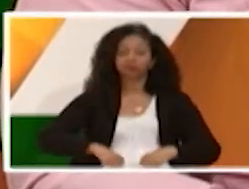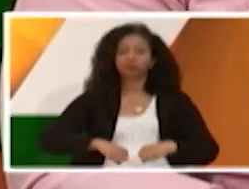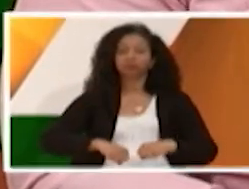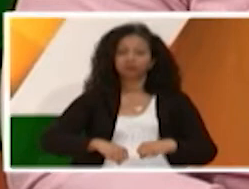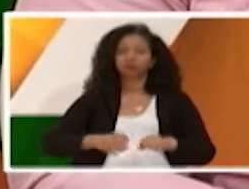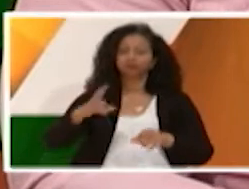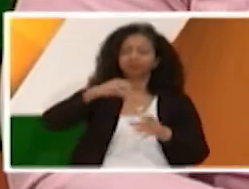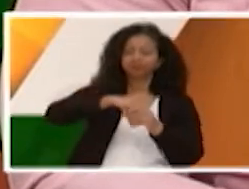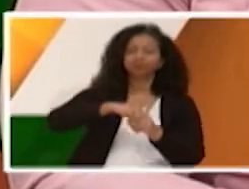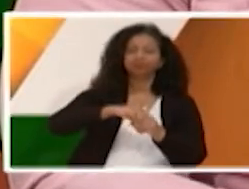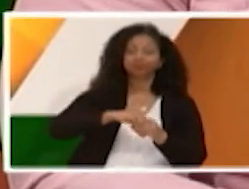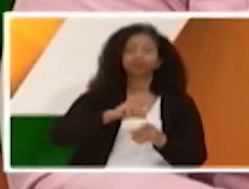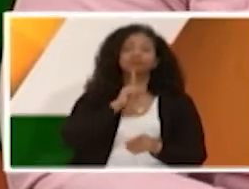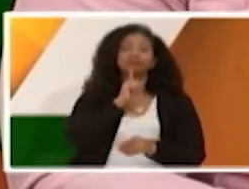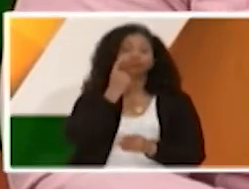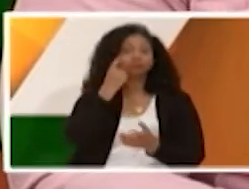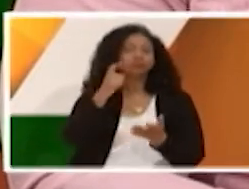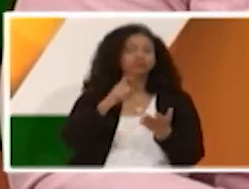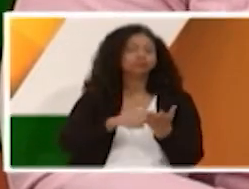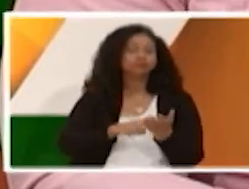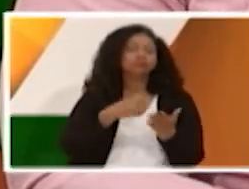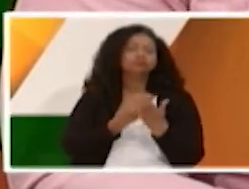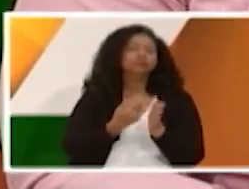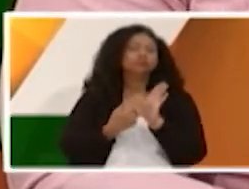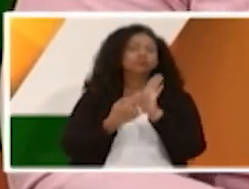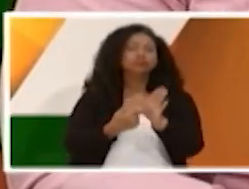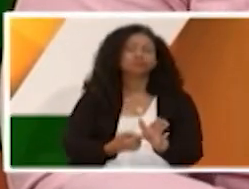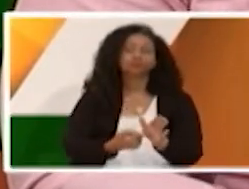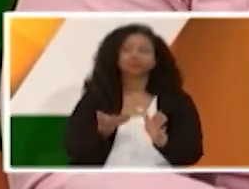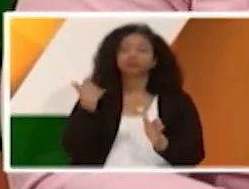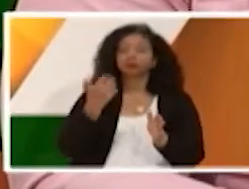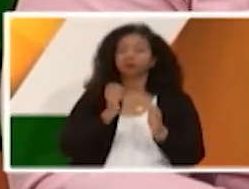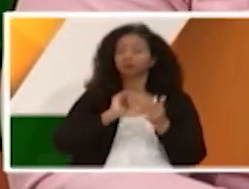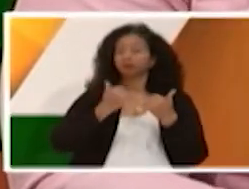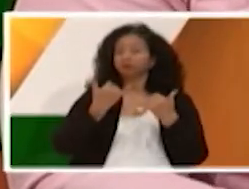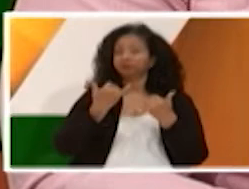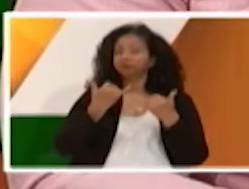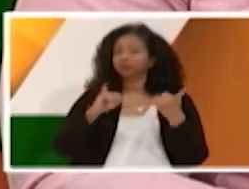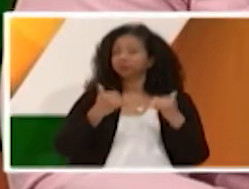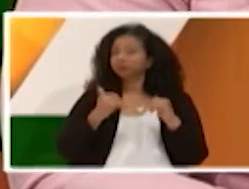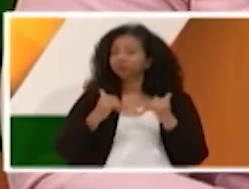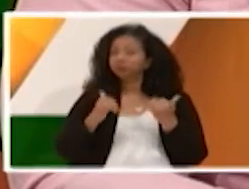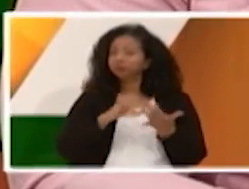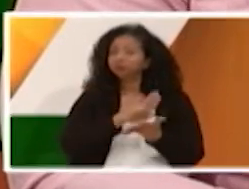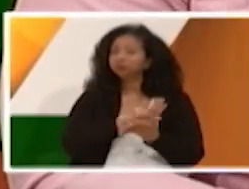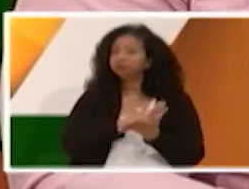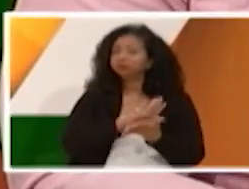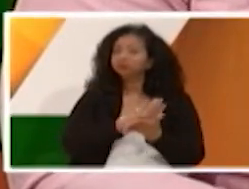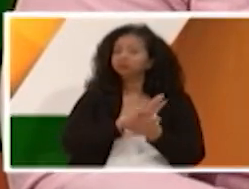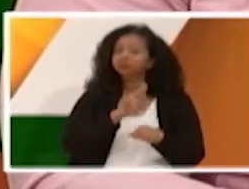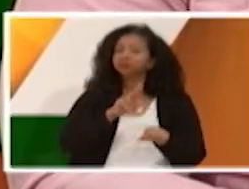notando de manera considerable. Prueba de ello, en los pasados Juegos Escolares Nacionales fueron de manera